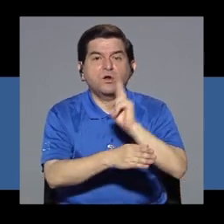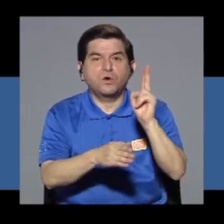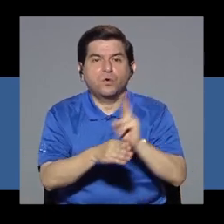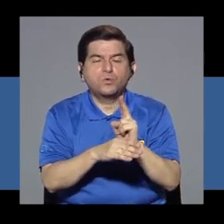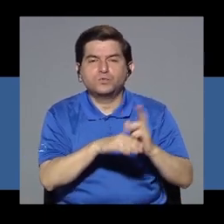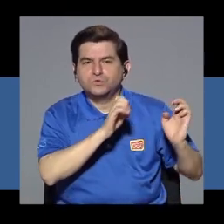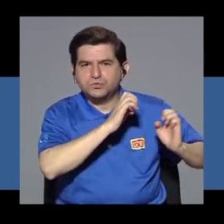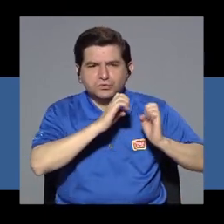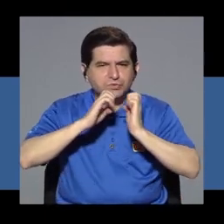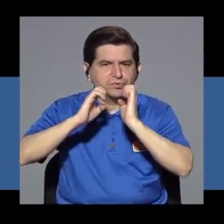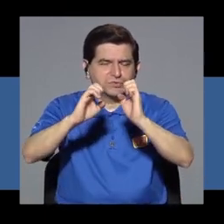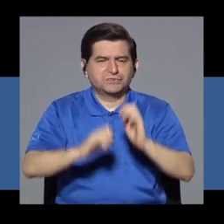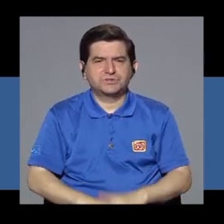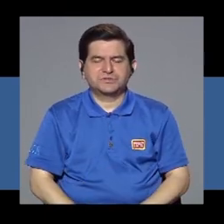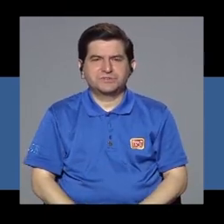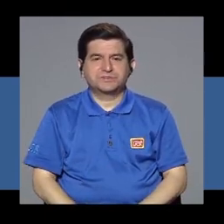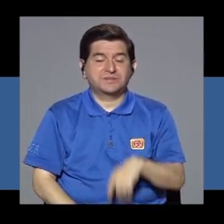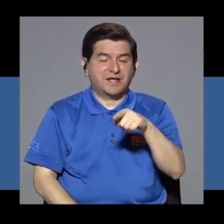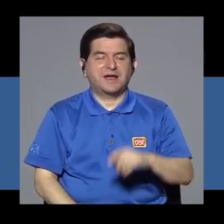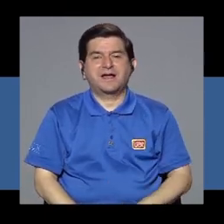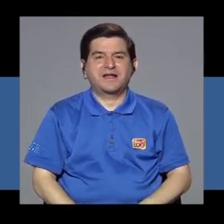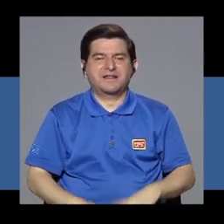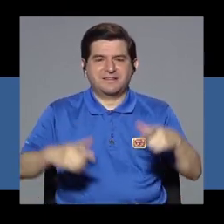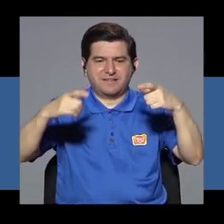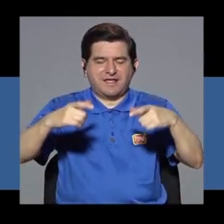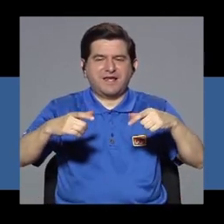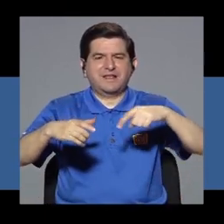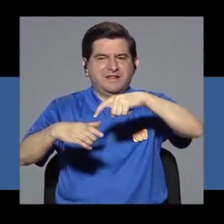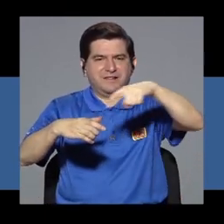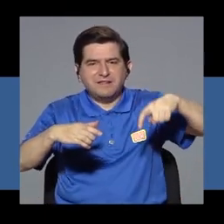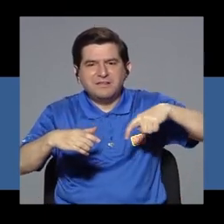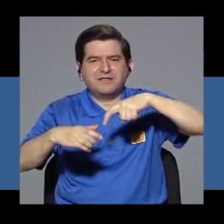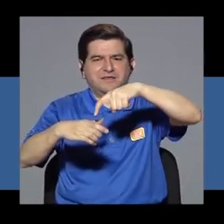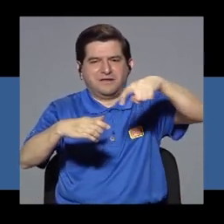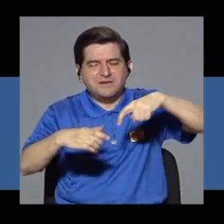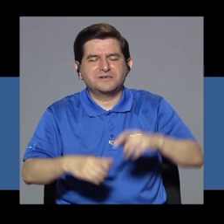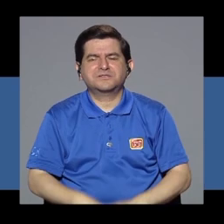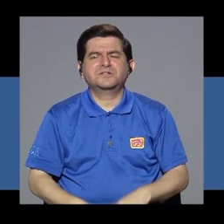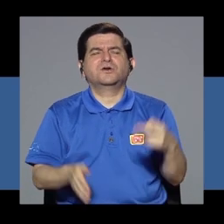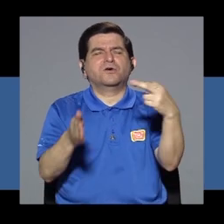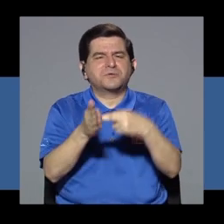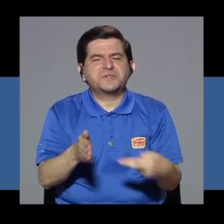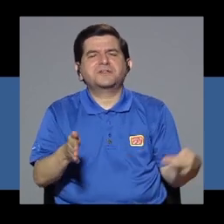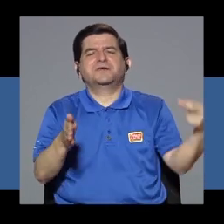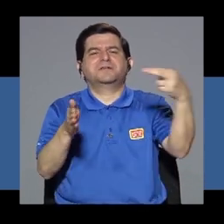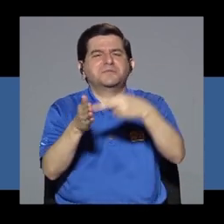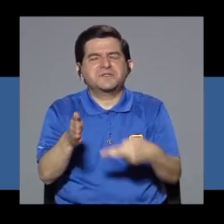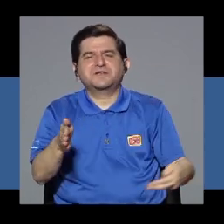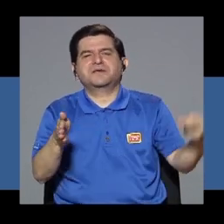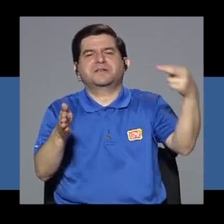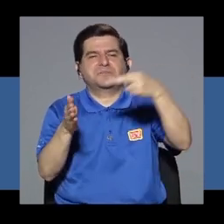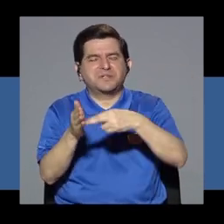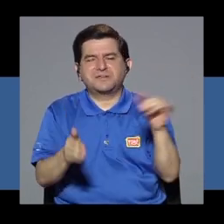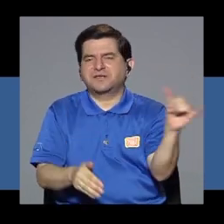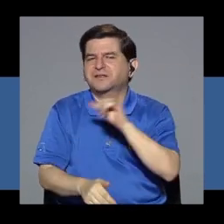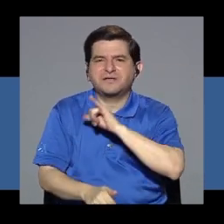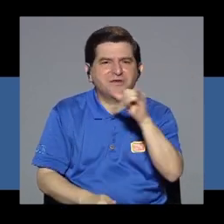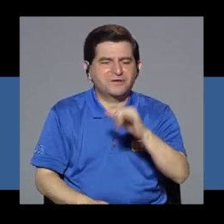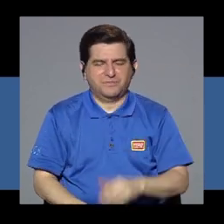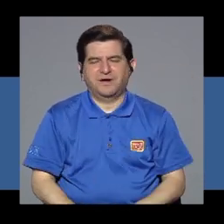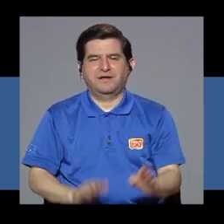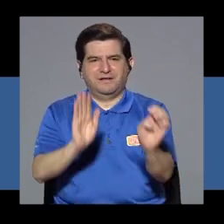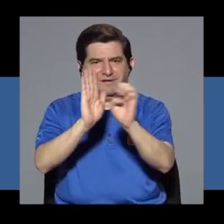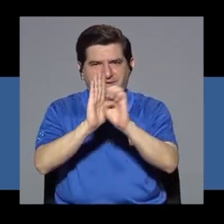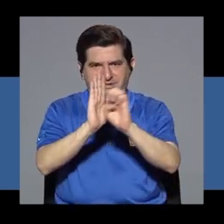Utilizar la estrategia del disco rayado. Repetí siempre lo mismo como si fueras un disco rayado.